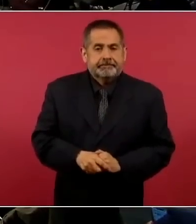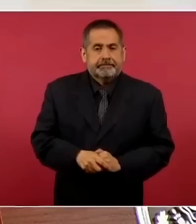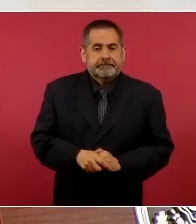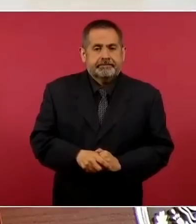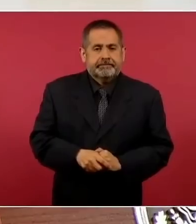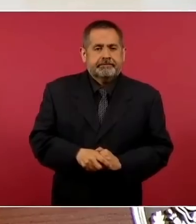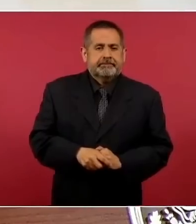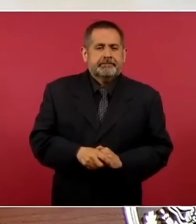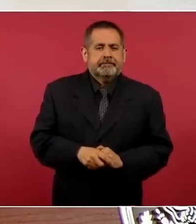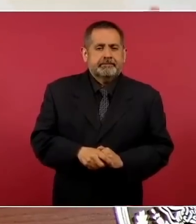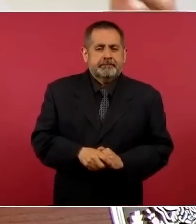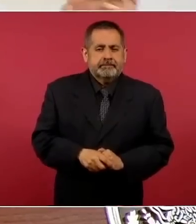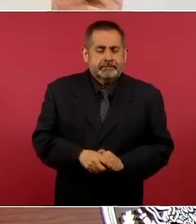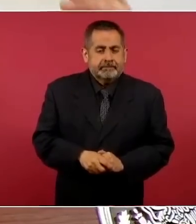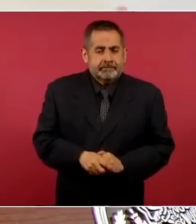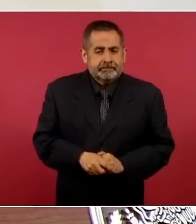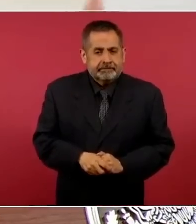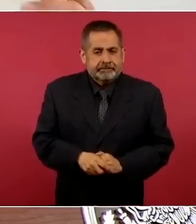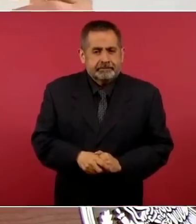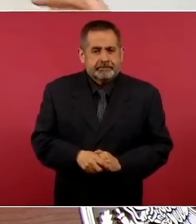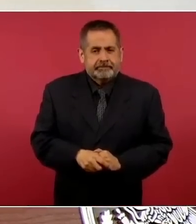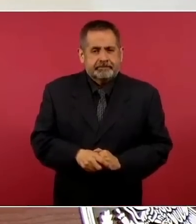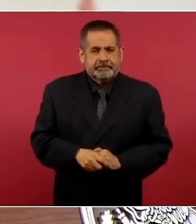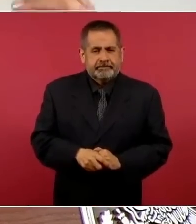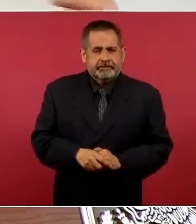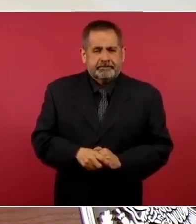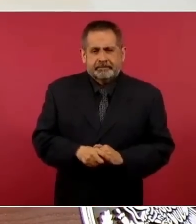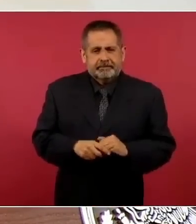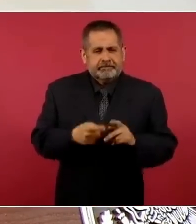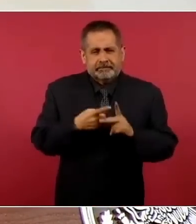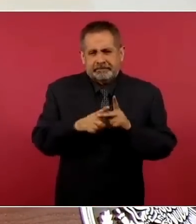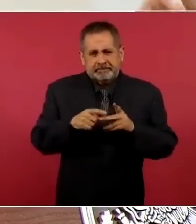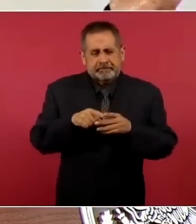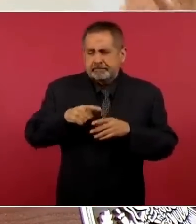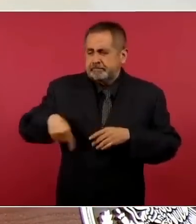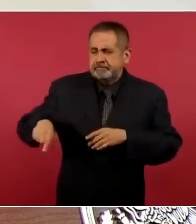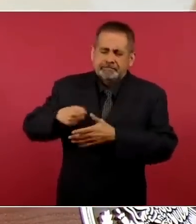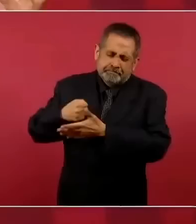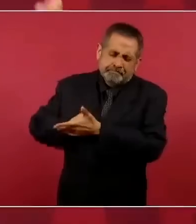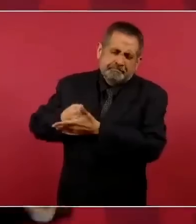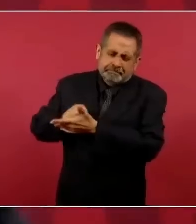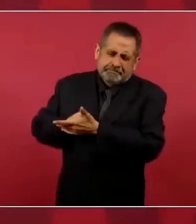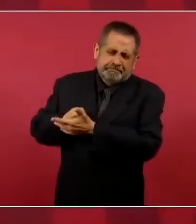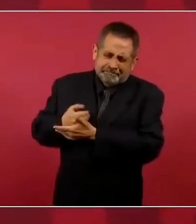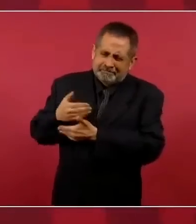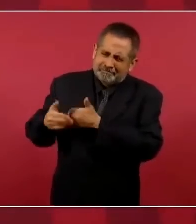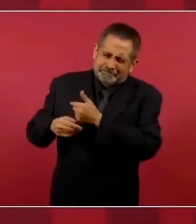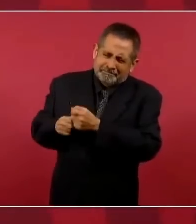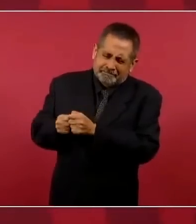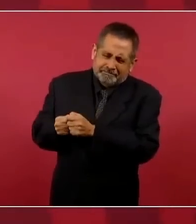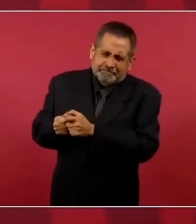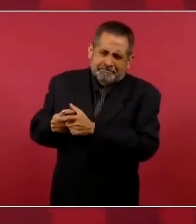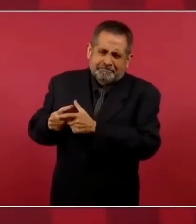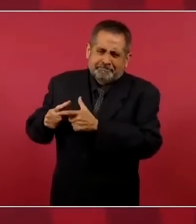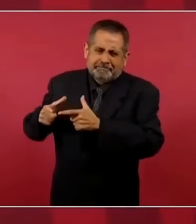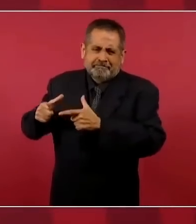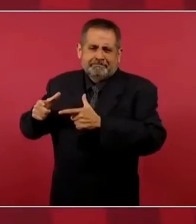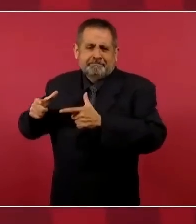Que empezó pues a crecer el movimiento como era, como es.